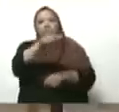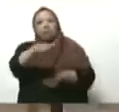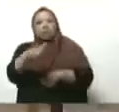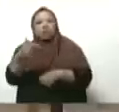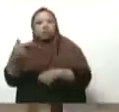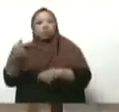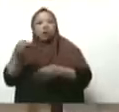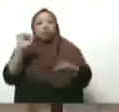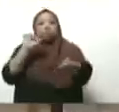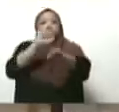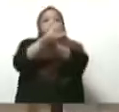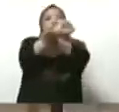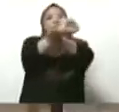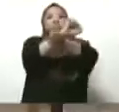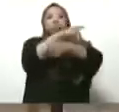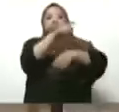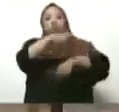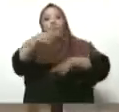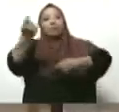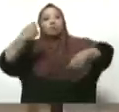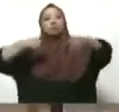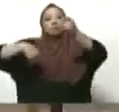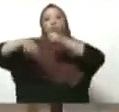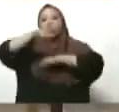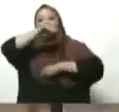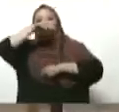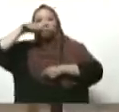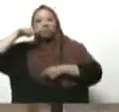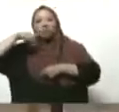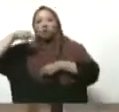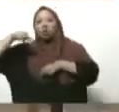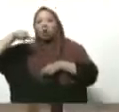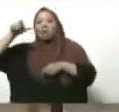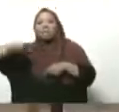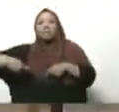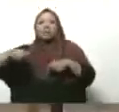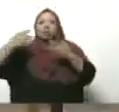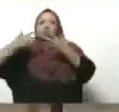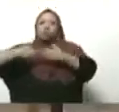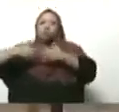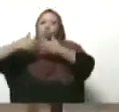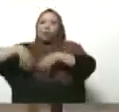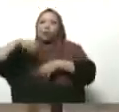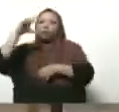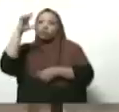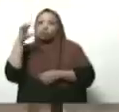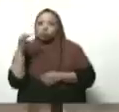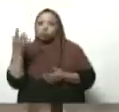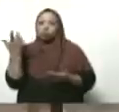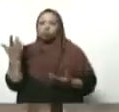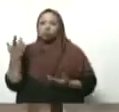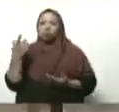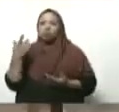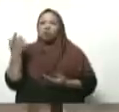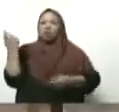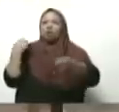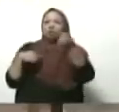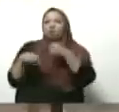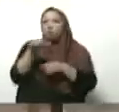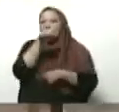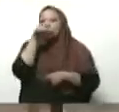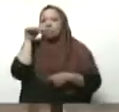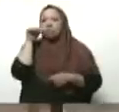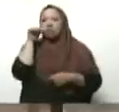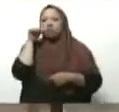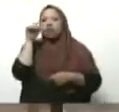traficantes y a los microtraficantes oídos con esto los microtraficantes no solamente los grandes traficantes de